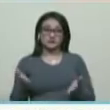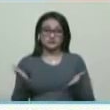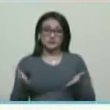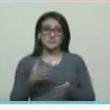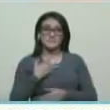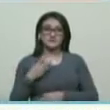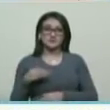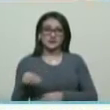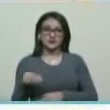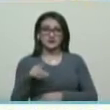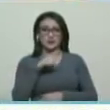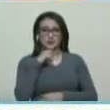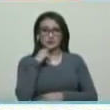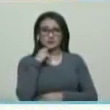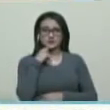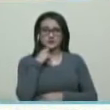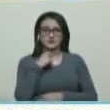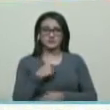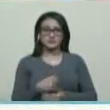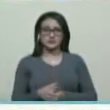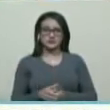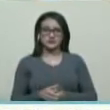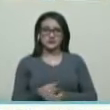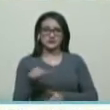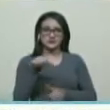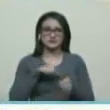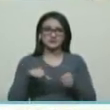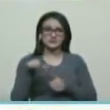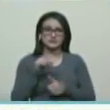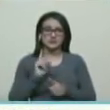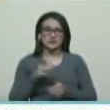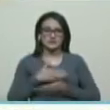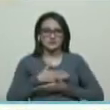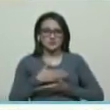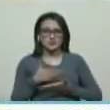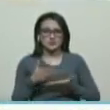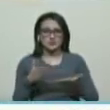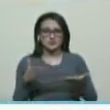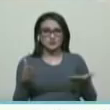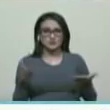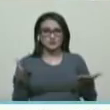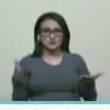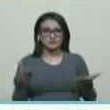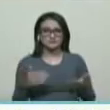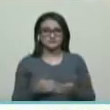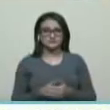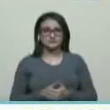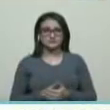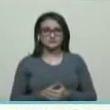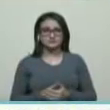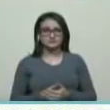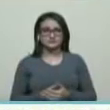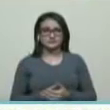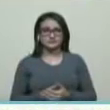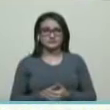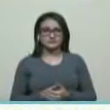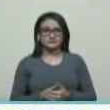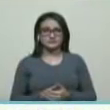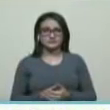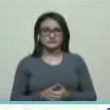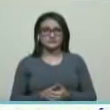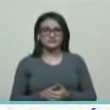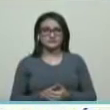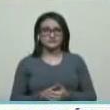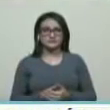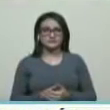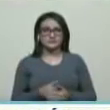presidente Vladimir Putin que la cooperación debe ampliarse y darle un nivel, elevar el nivel estratégico de la cooperación